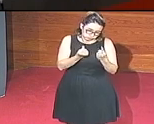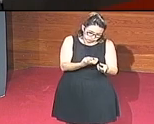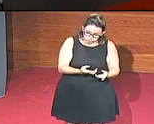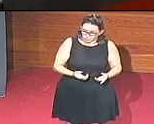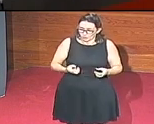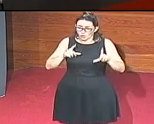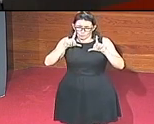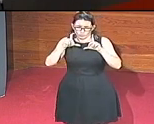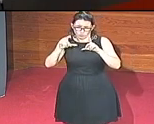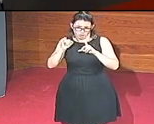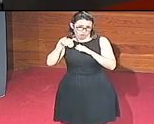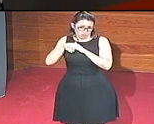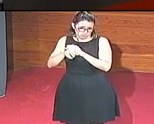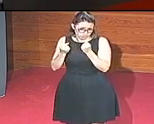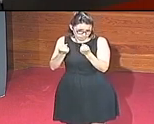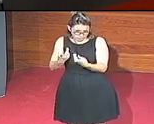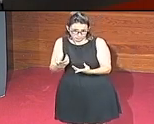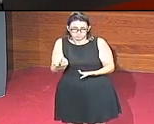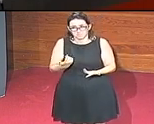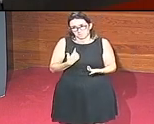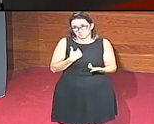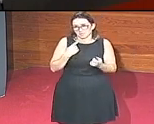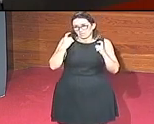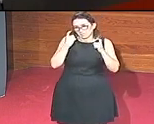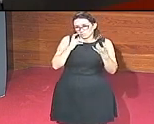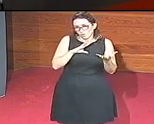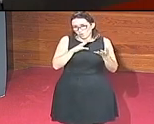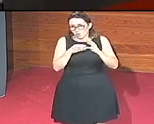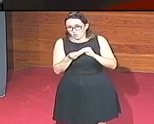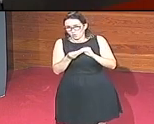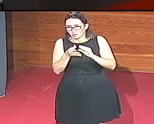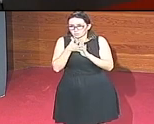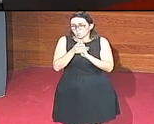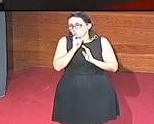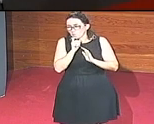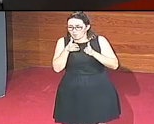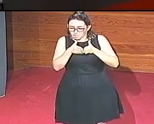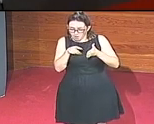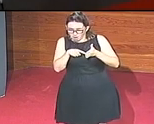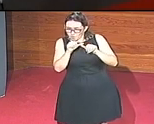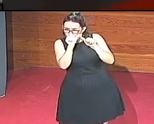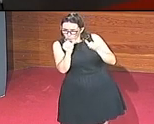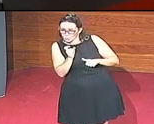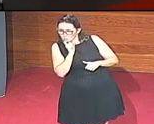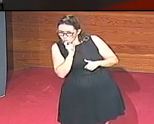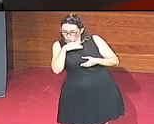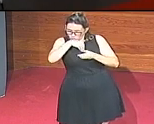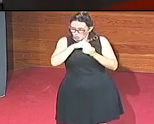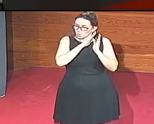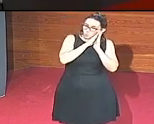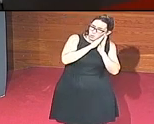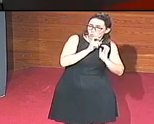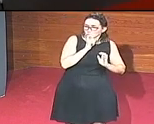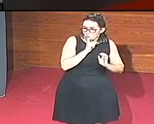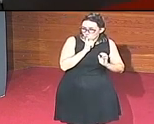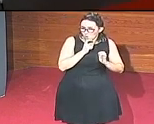pues intentas contar algo que no se puede contar con fotografías y cuentas cómo era esa barca como dormían en esa barca que lastre le